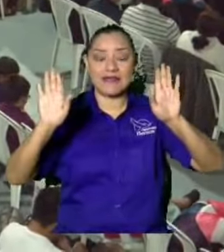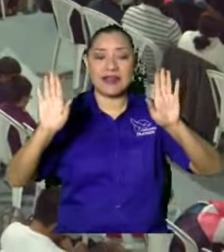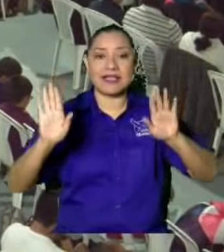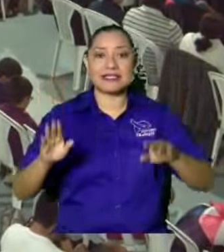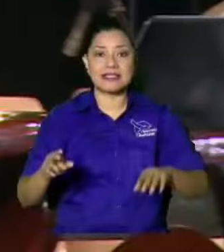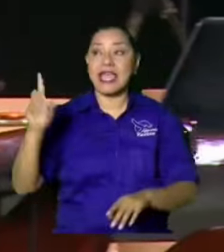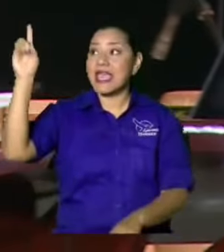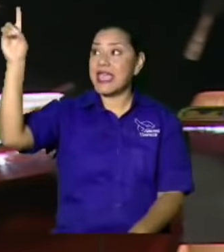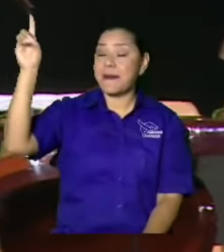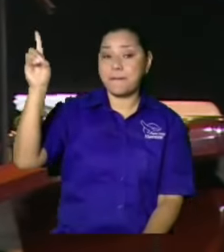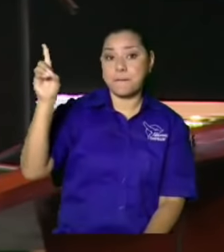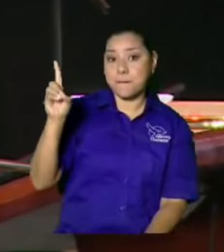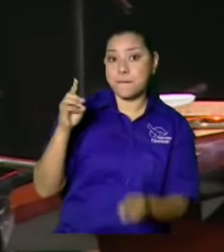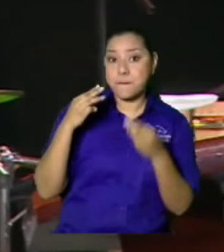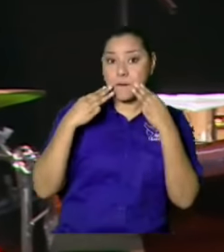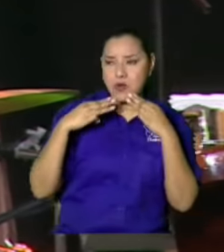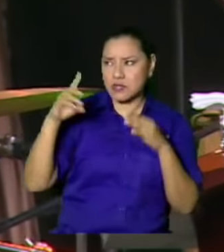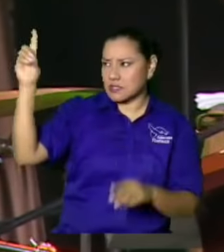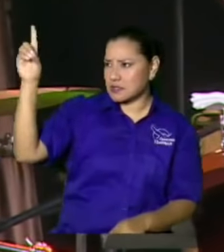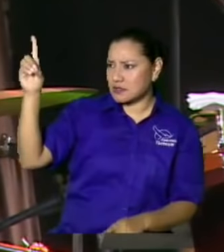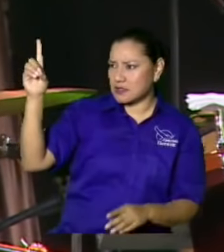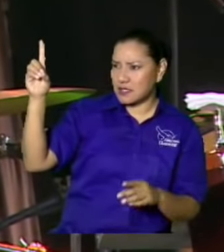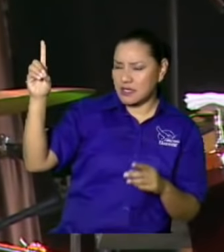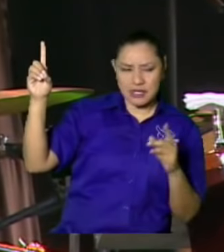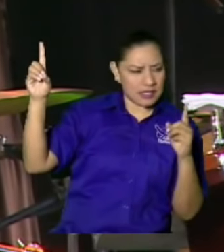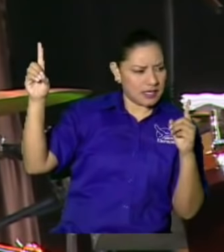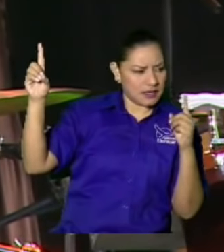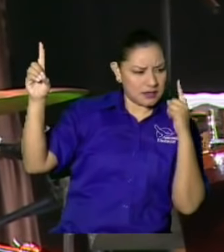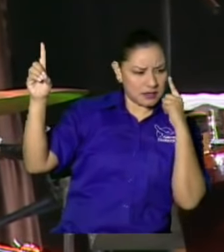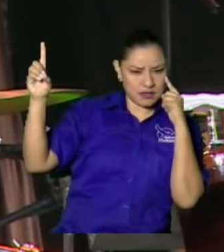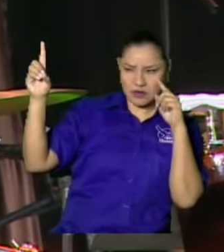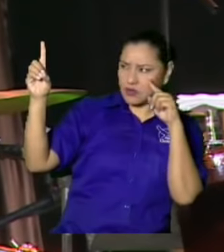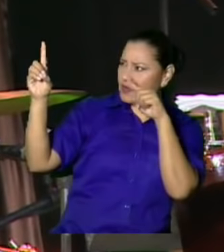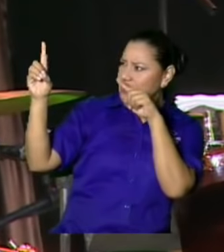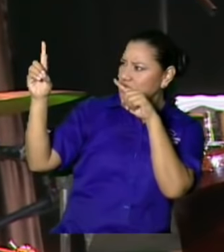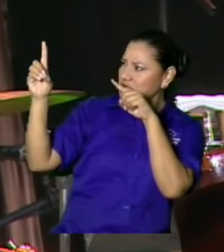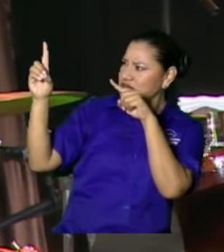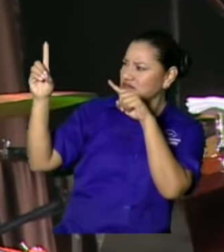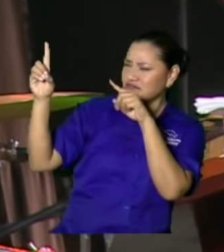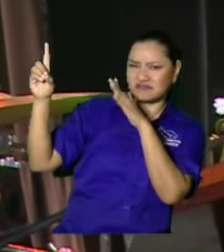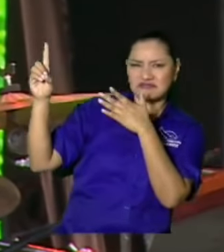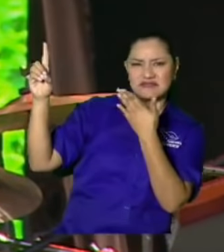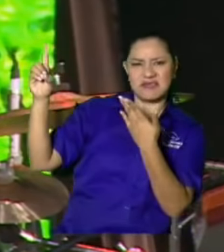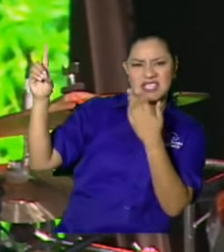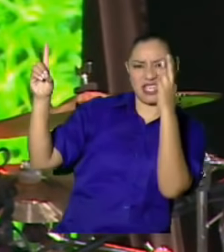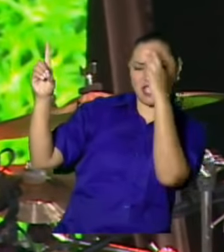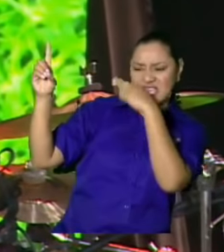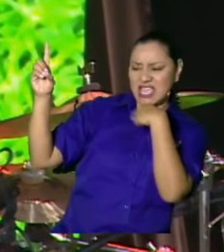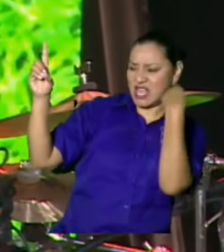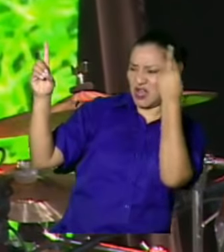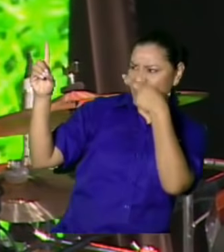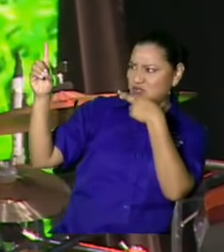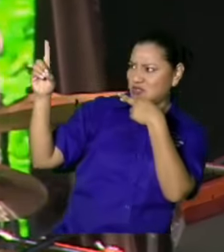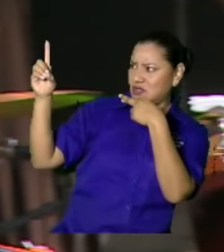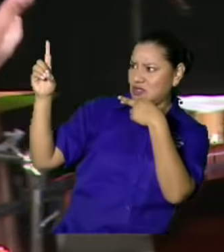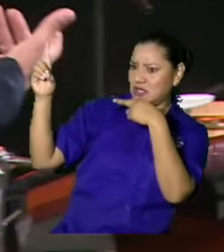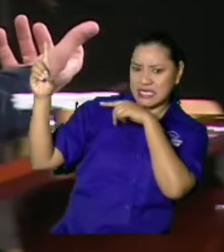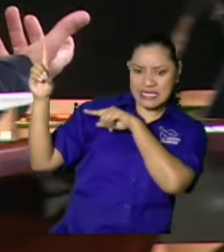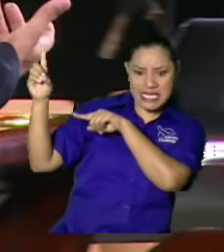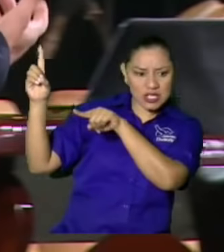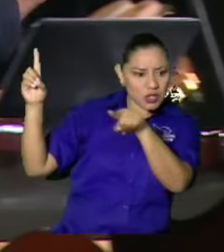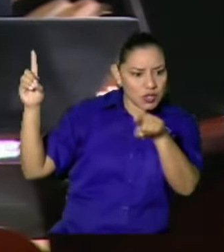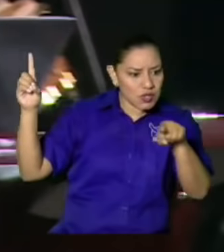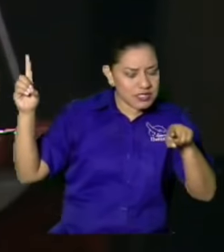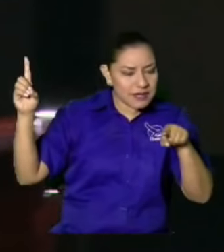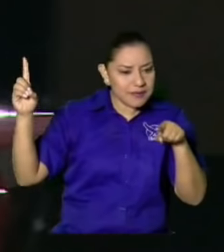Él bajó y Aarón se le queda viendo y le dice: pero ese rostro. Y luego Israel lo mira, pero el rostro